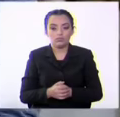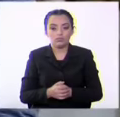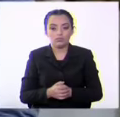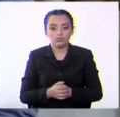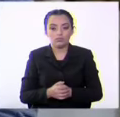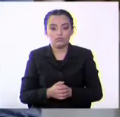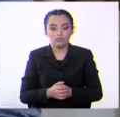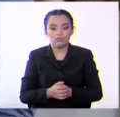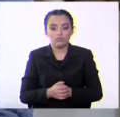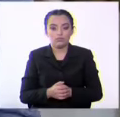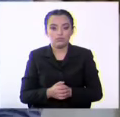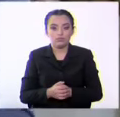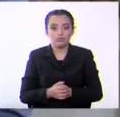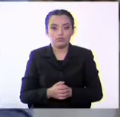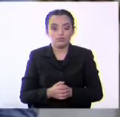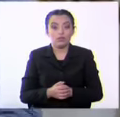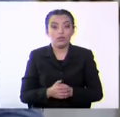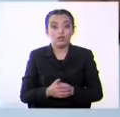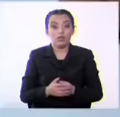Es como un sorteo de la UEFA.